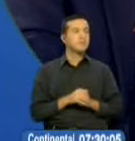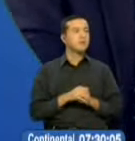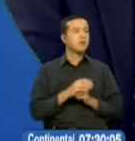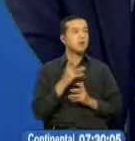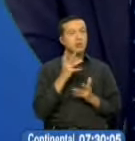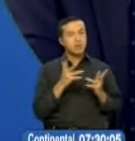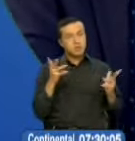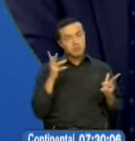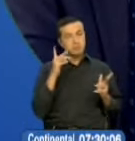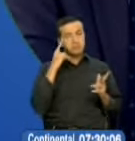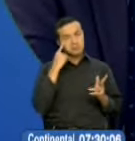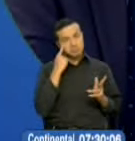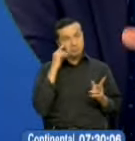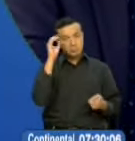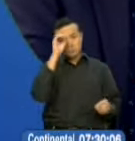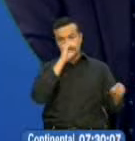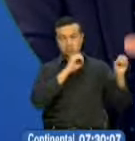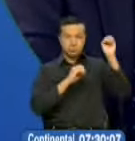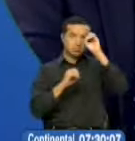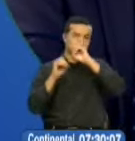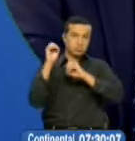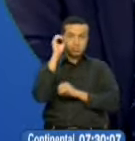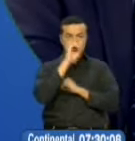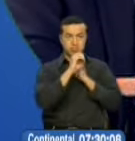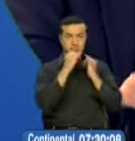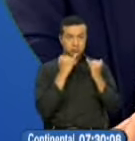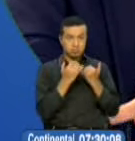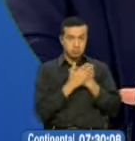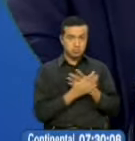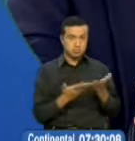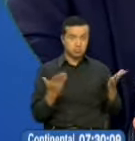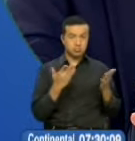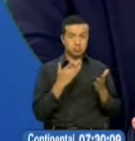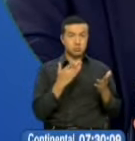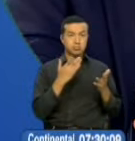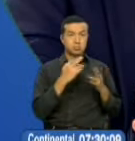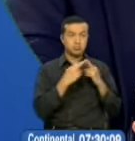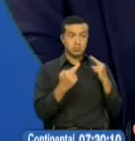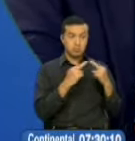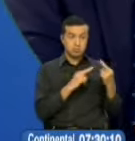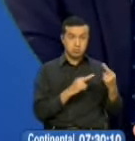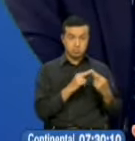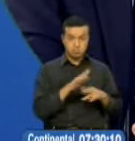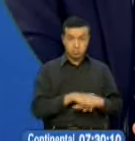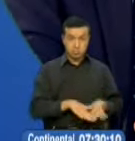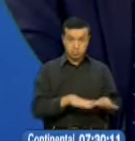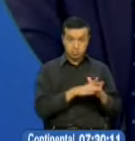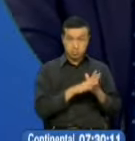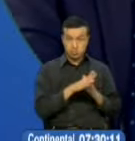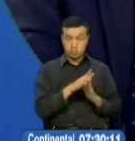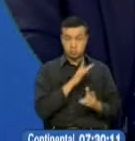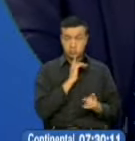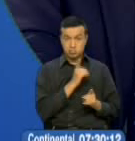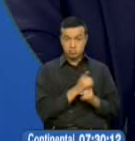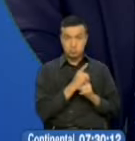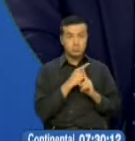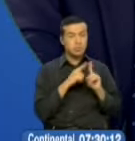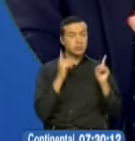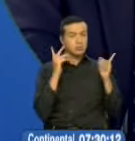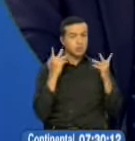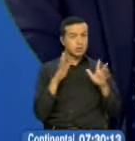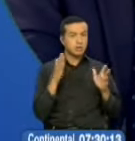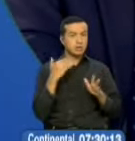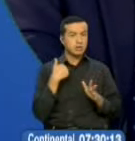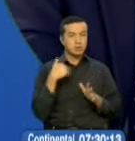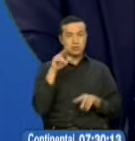pudiese presentar ciertas observaciones a lo que sucede al día de hoy del Coliseo Rumiñahui, General Rumiñahui, pero ya tenemos